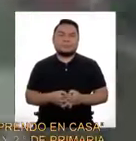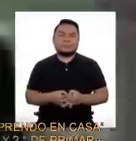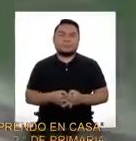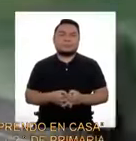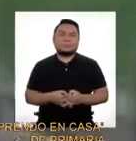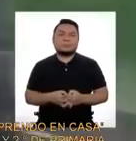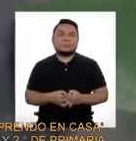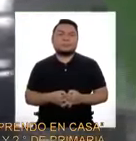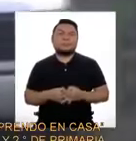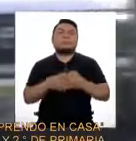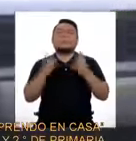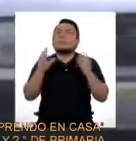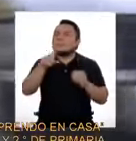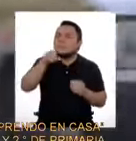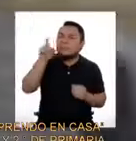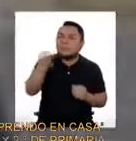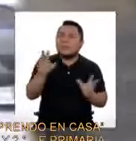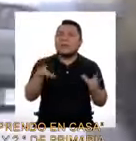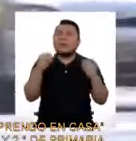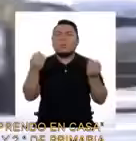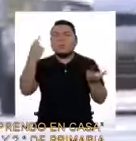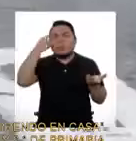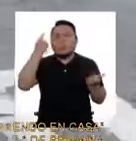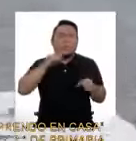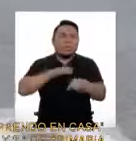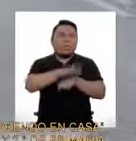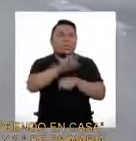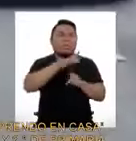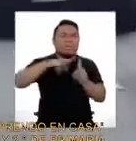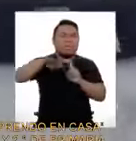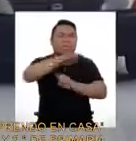¿En qué nos afecta la contaminación ambiental a los niños?